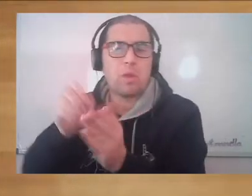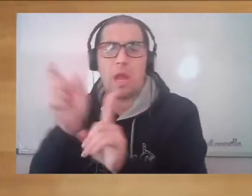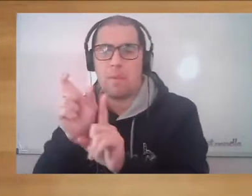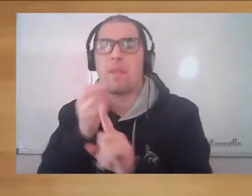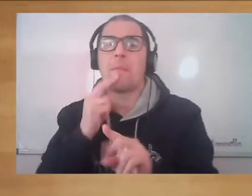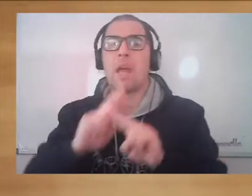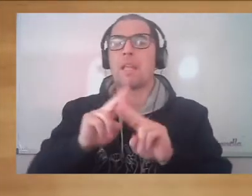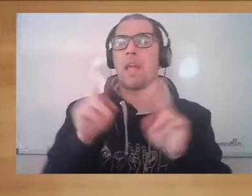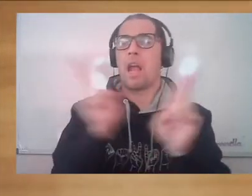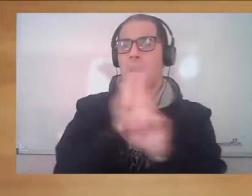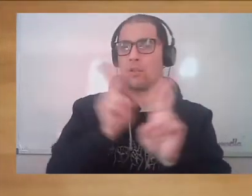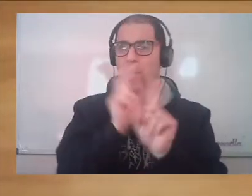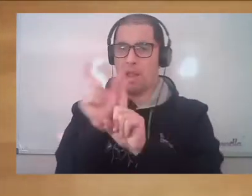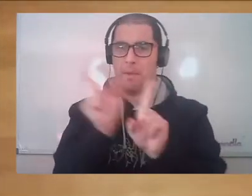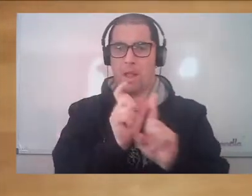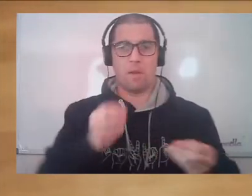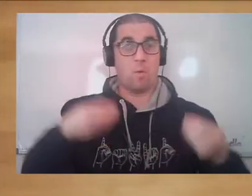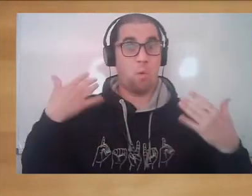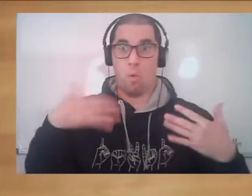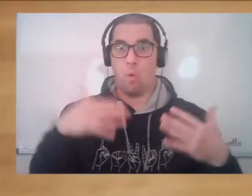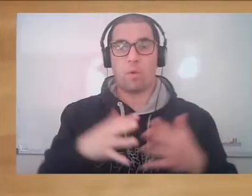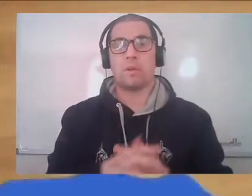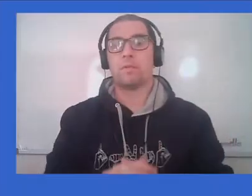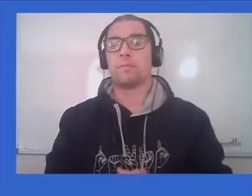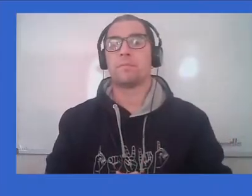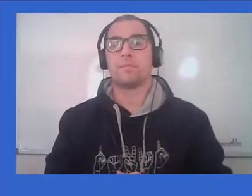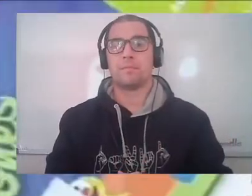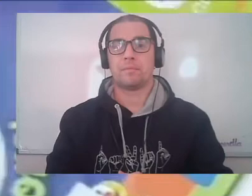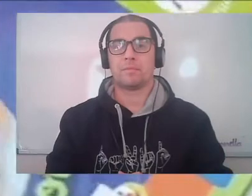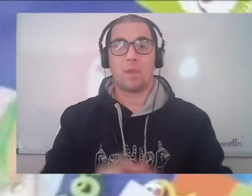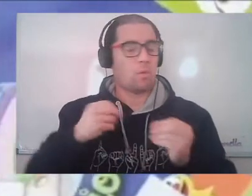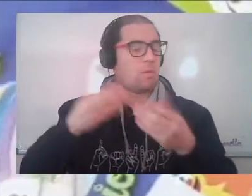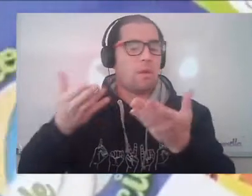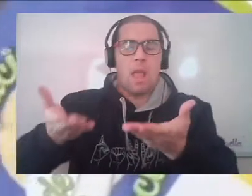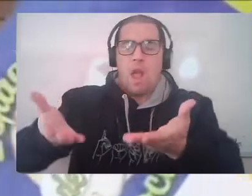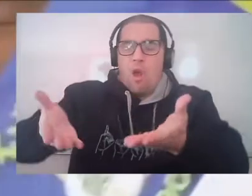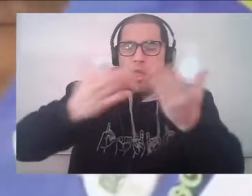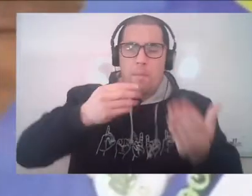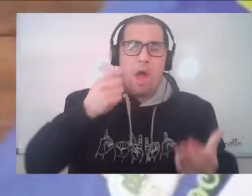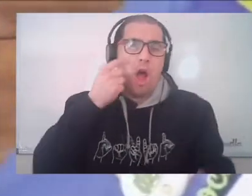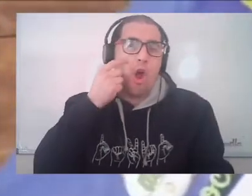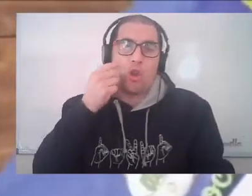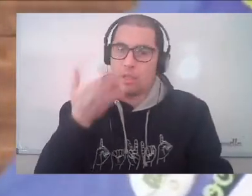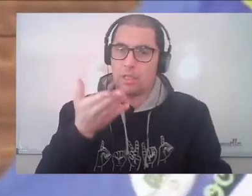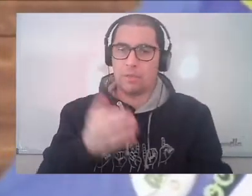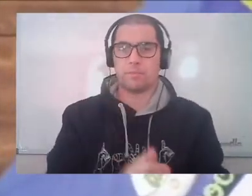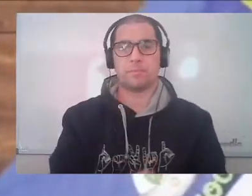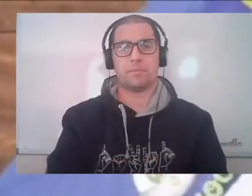establecer relaciones entre ellas te invitamos a conocerlos